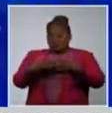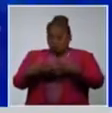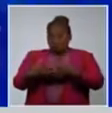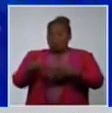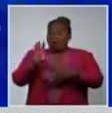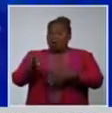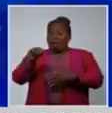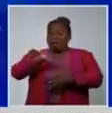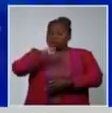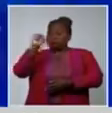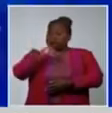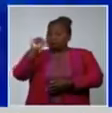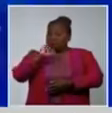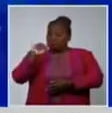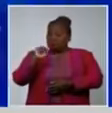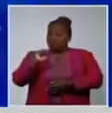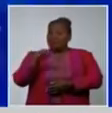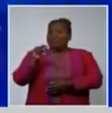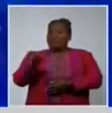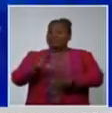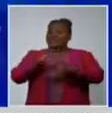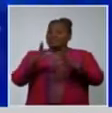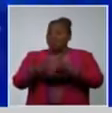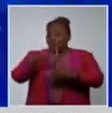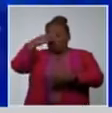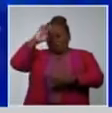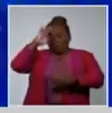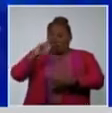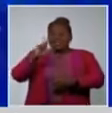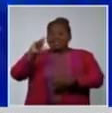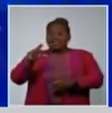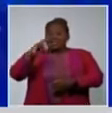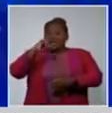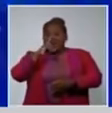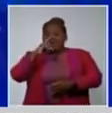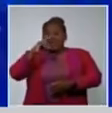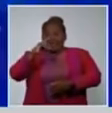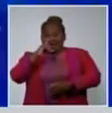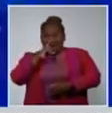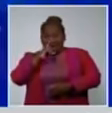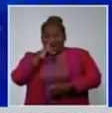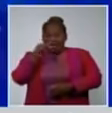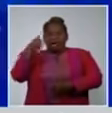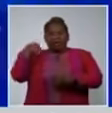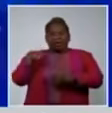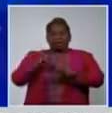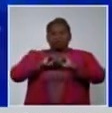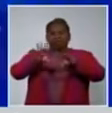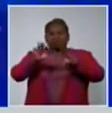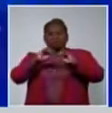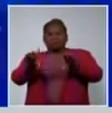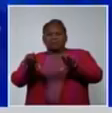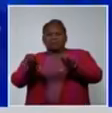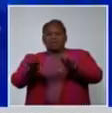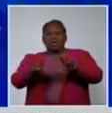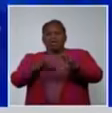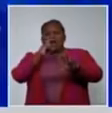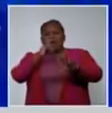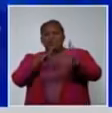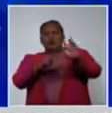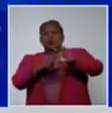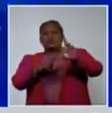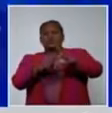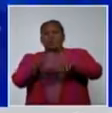biotecnología pero recientemente la cnn lo publicamos ayer en el noticiero estelar hacía un amplio recorrido por el esfuerzo